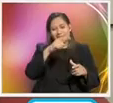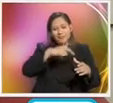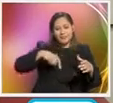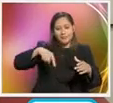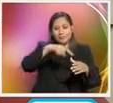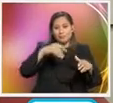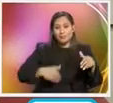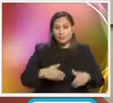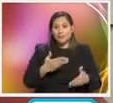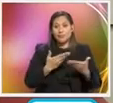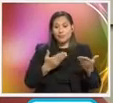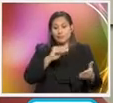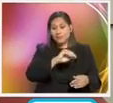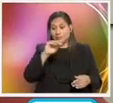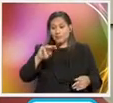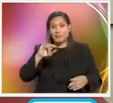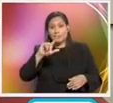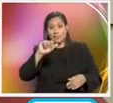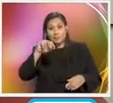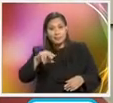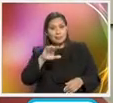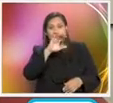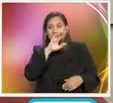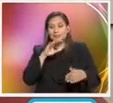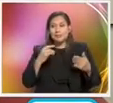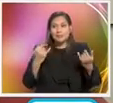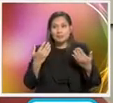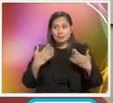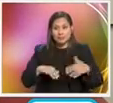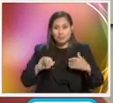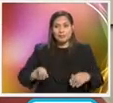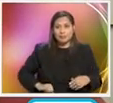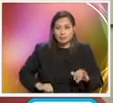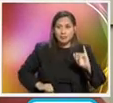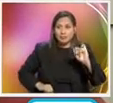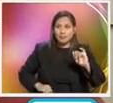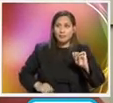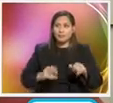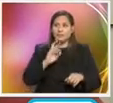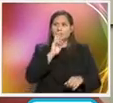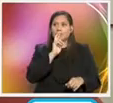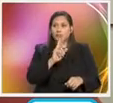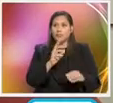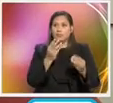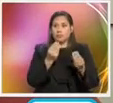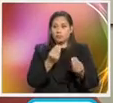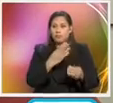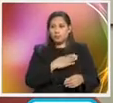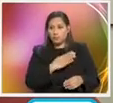Teatral, y ahora que pasamos al Milán es impresionante que sí, estamos teniendo una respuesta